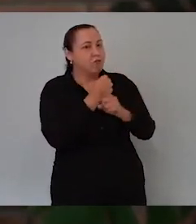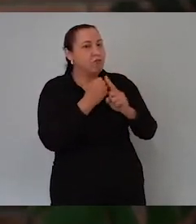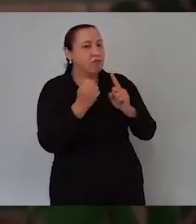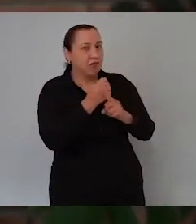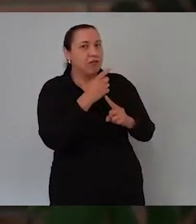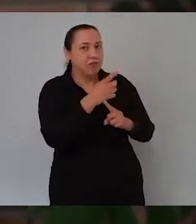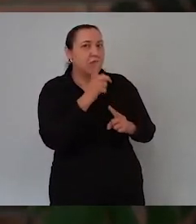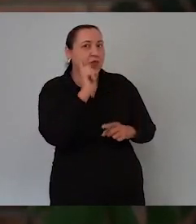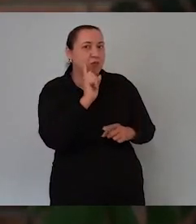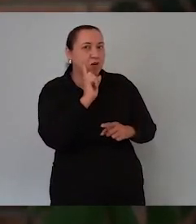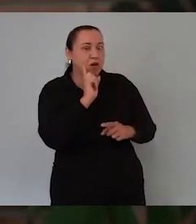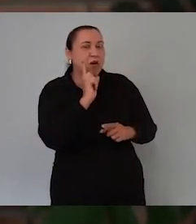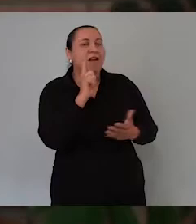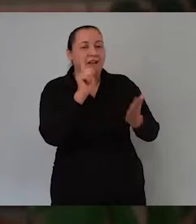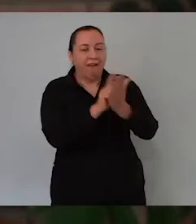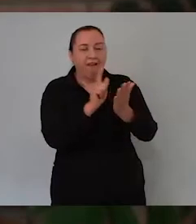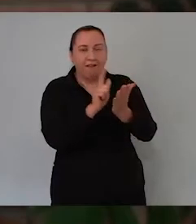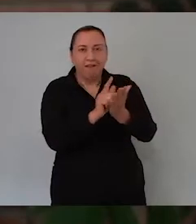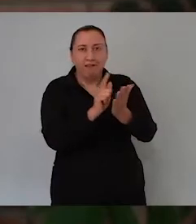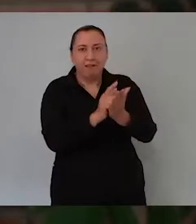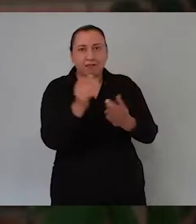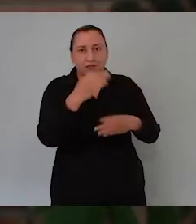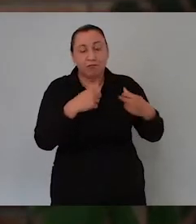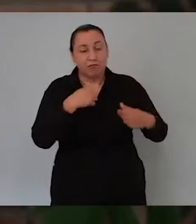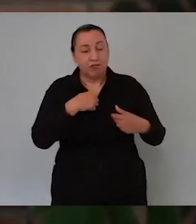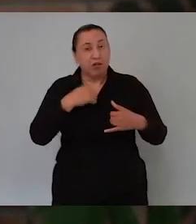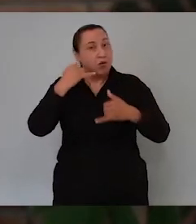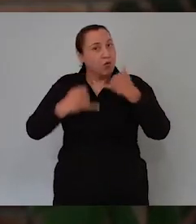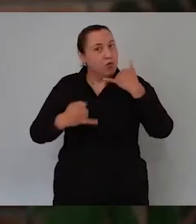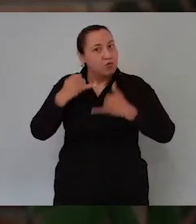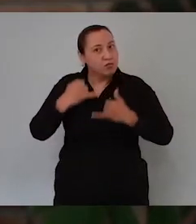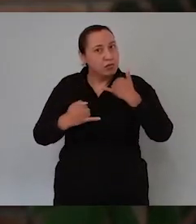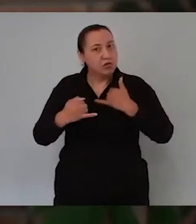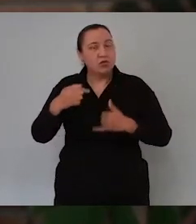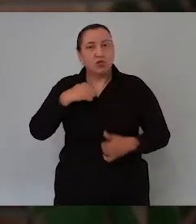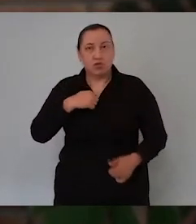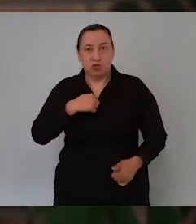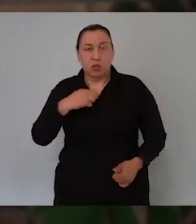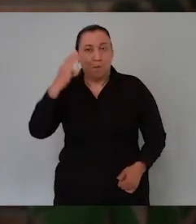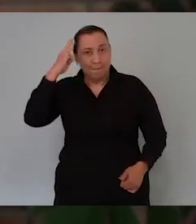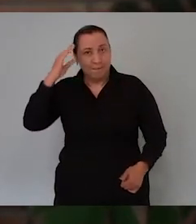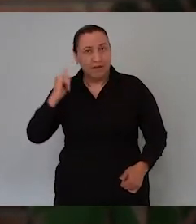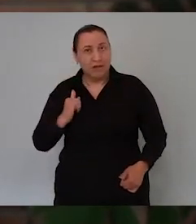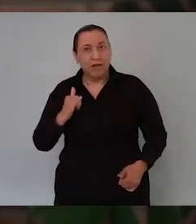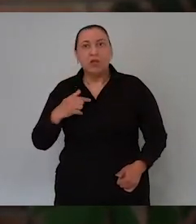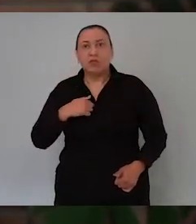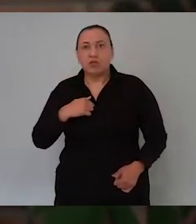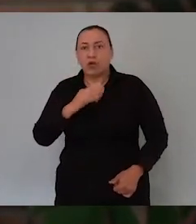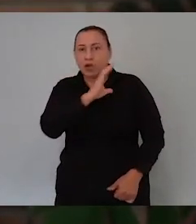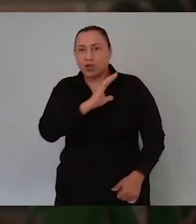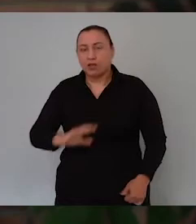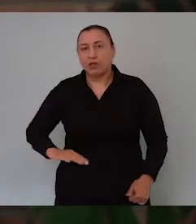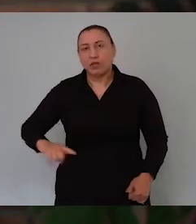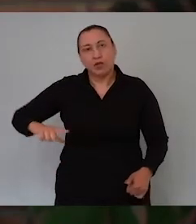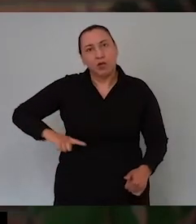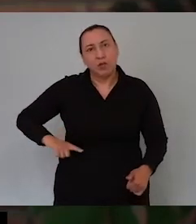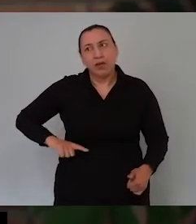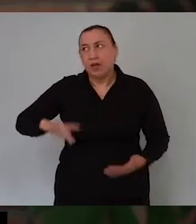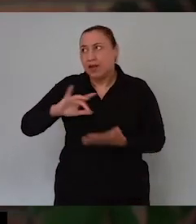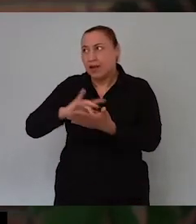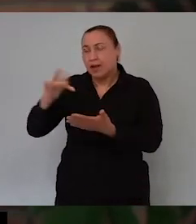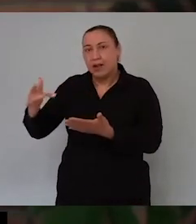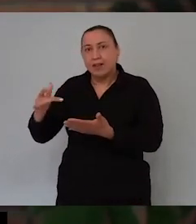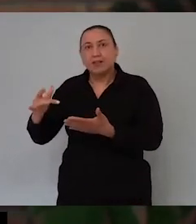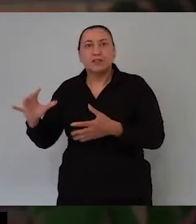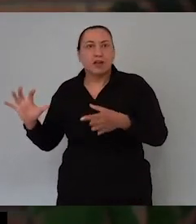haga reciba todo el peso de la ley. Yo siempre estaré del lado de la justicia. Soy Meli Romero.